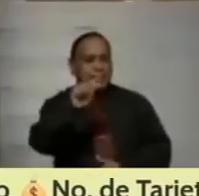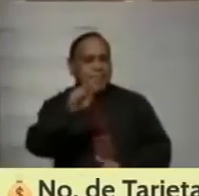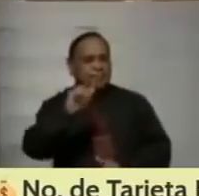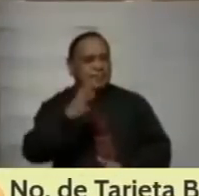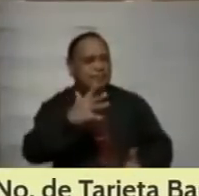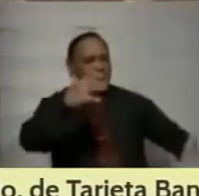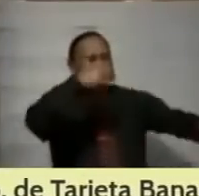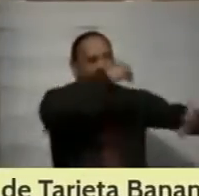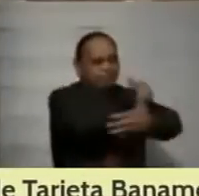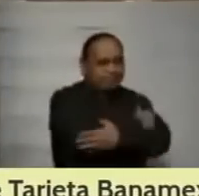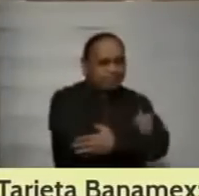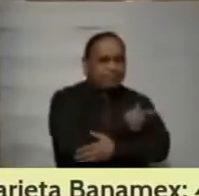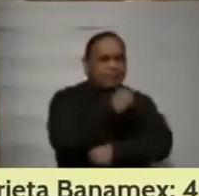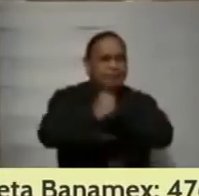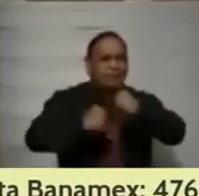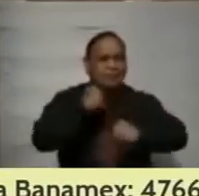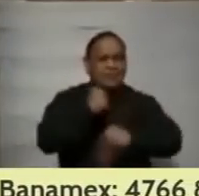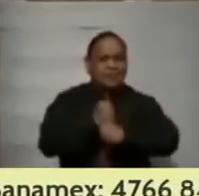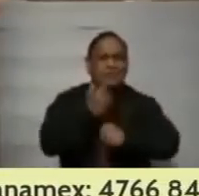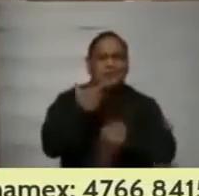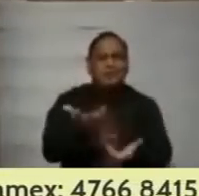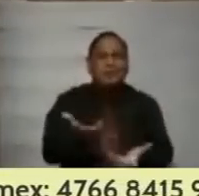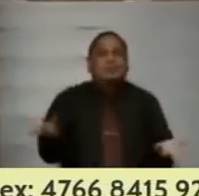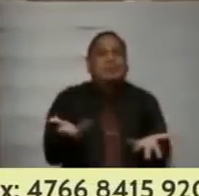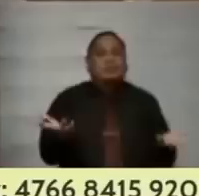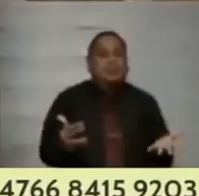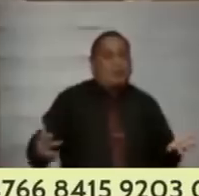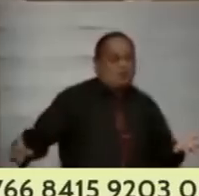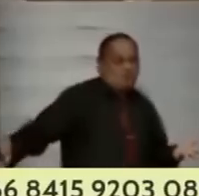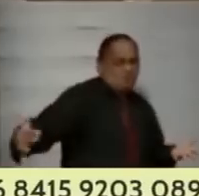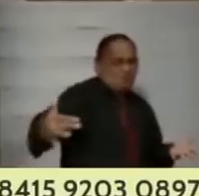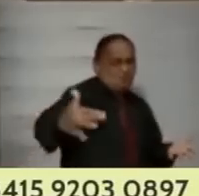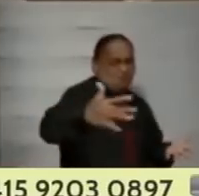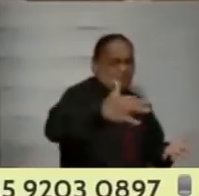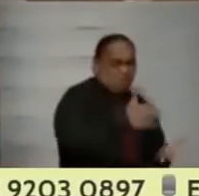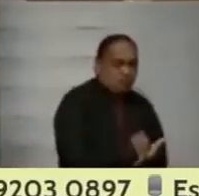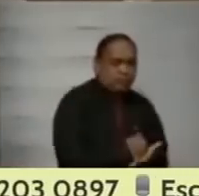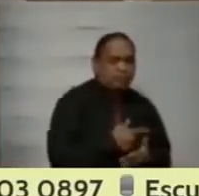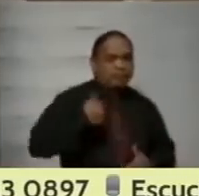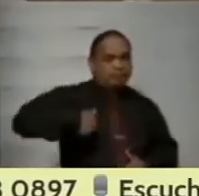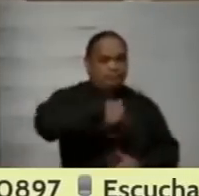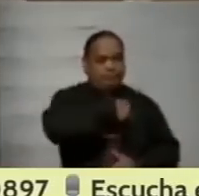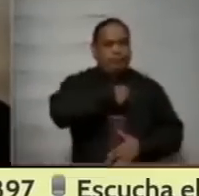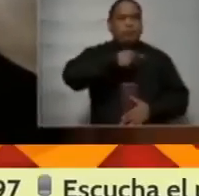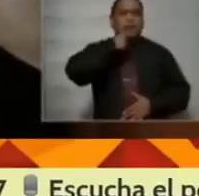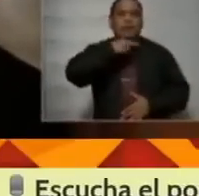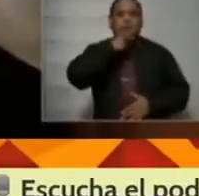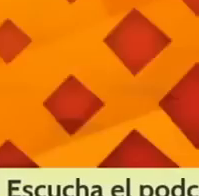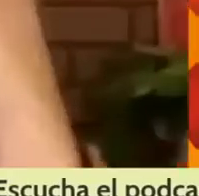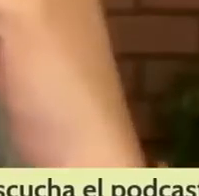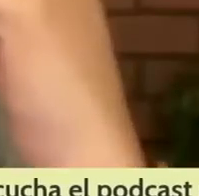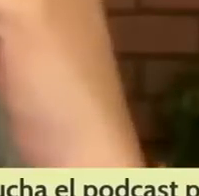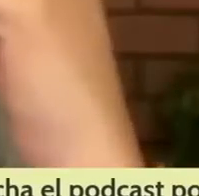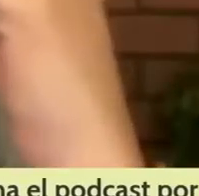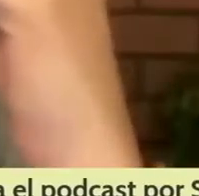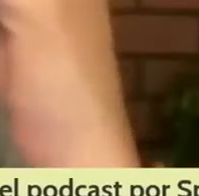los años de Carranza se está llevando, pues así como a nosotros que no nos dejó ni lápices, ¿no? De a perdida, ¿no? Cuando